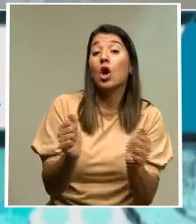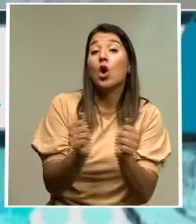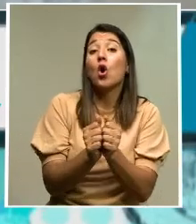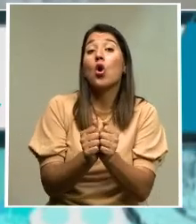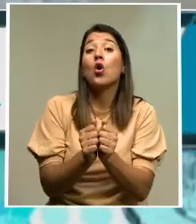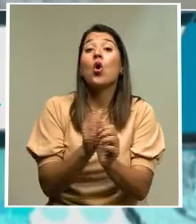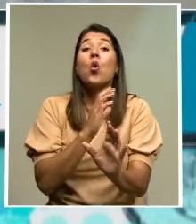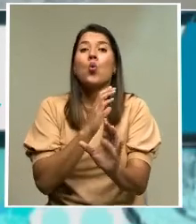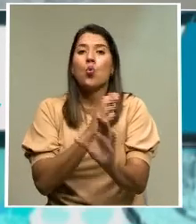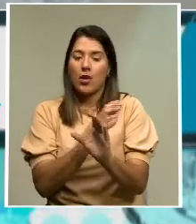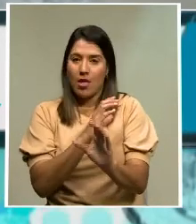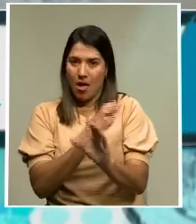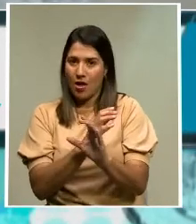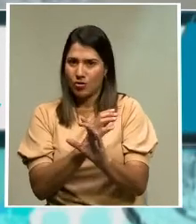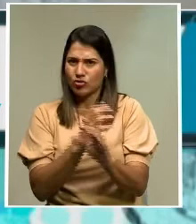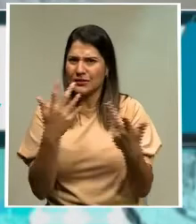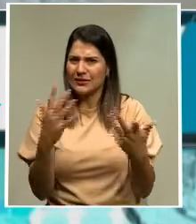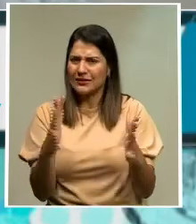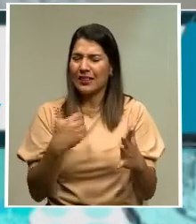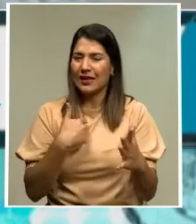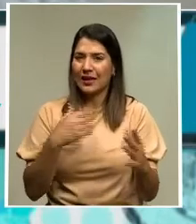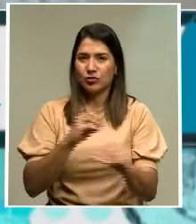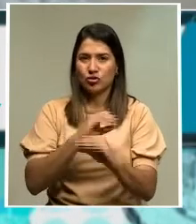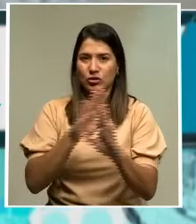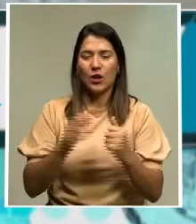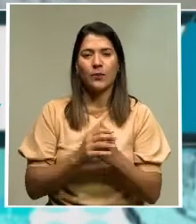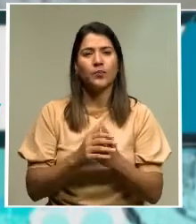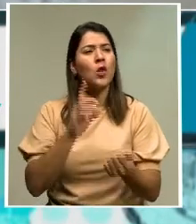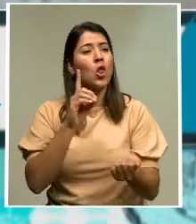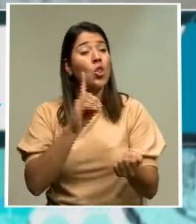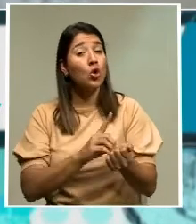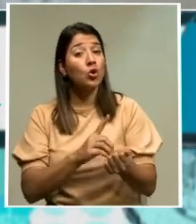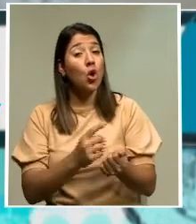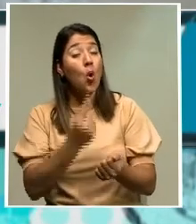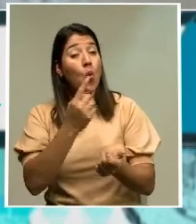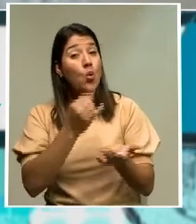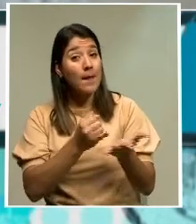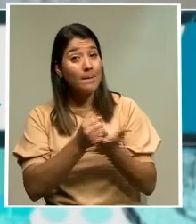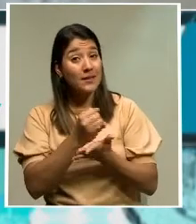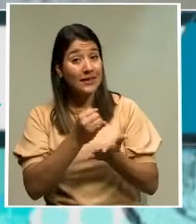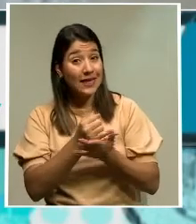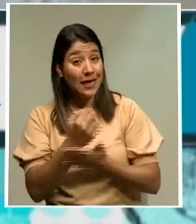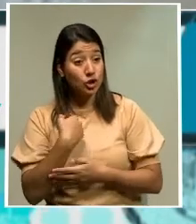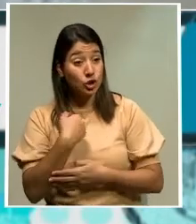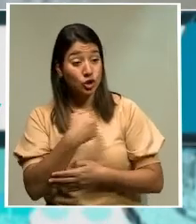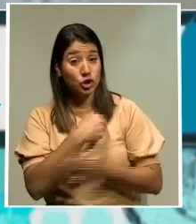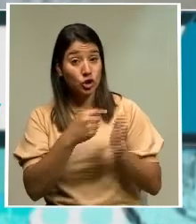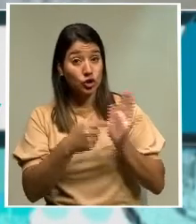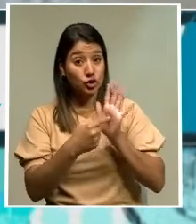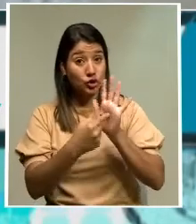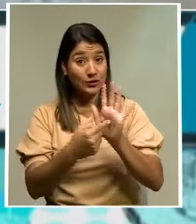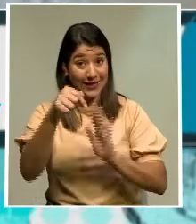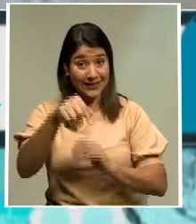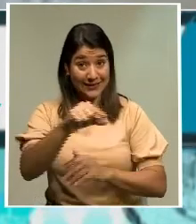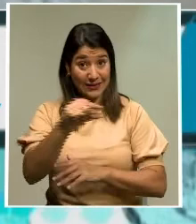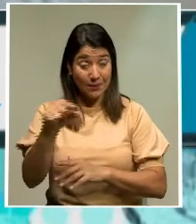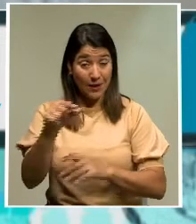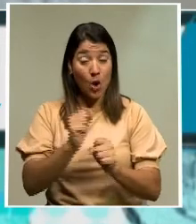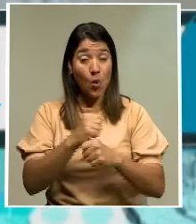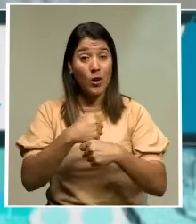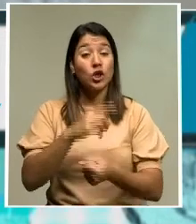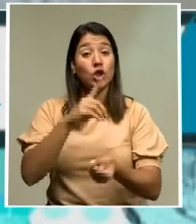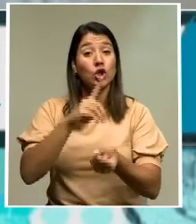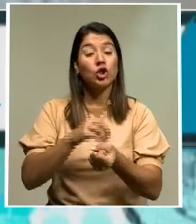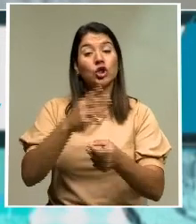de contención que ya han sido bien definidas. Doctor, un estudio que difundimos esta semana, que elaboraron los doctores Tomás